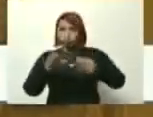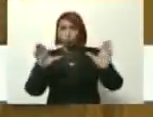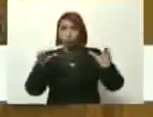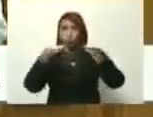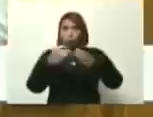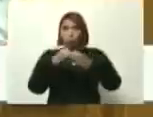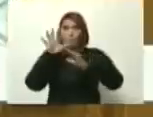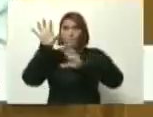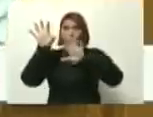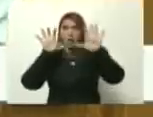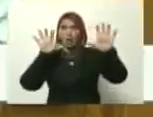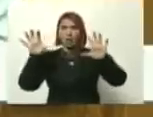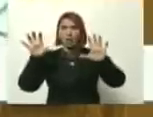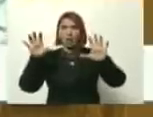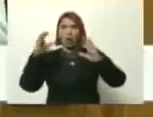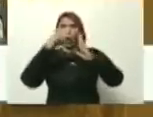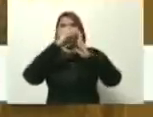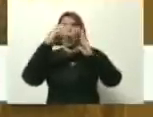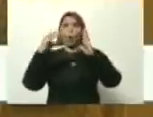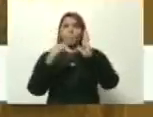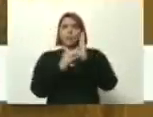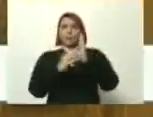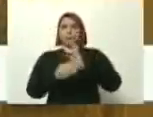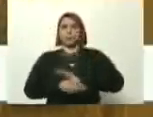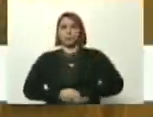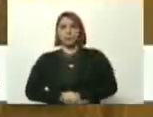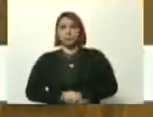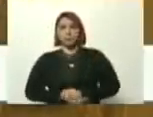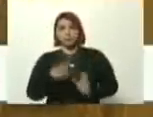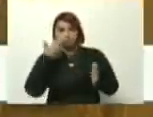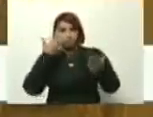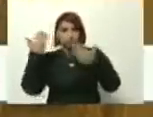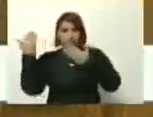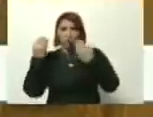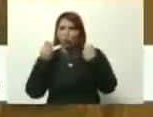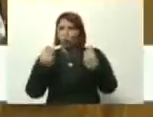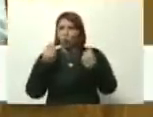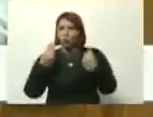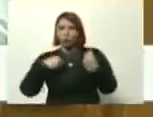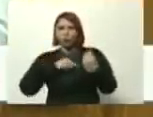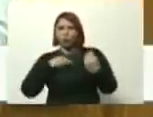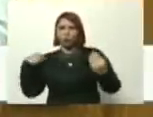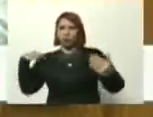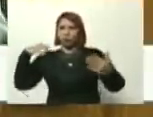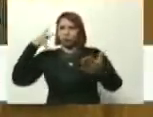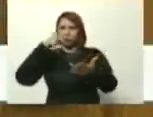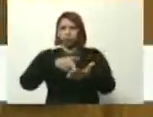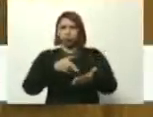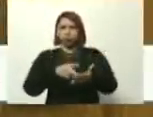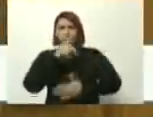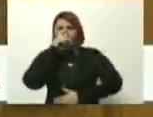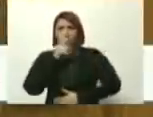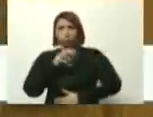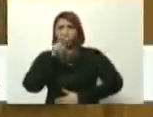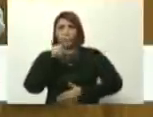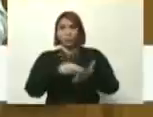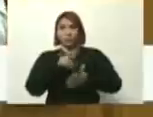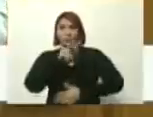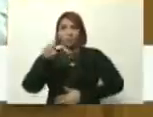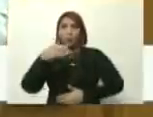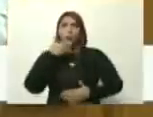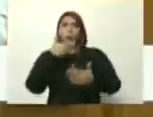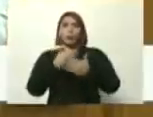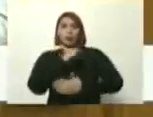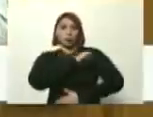de Países Exportadores de Petróleo. Allí vemos cómo hemos venido en el año 2021, gracias a la Comisión